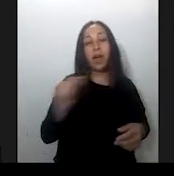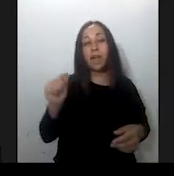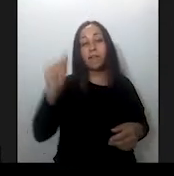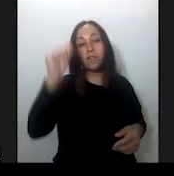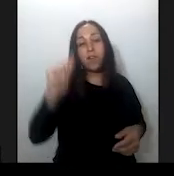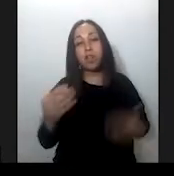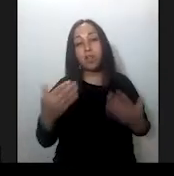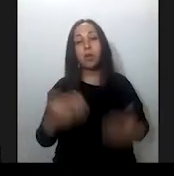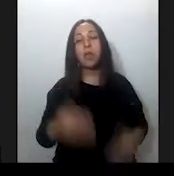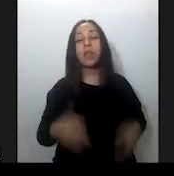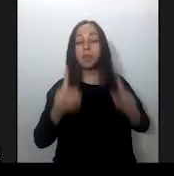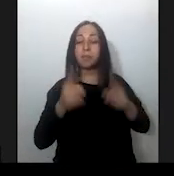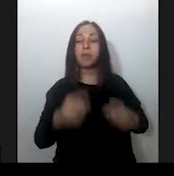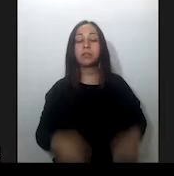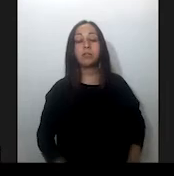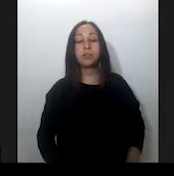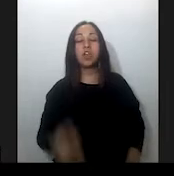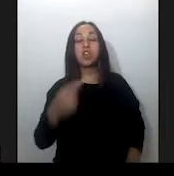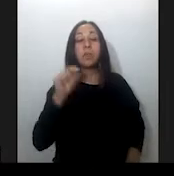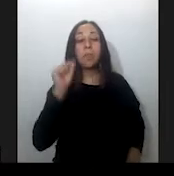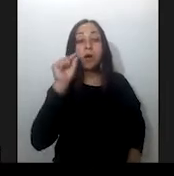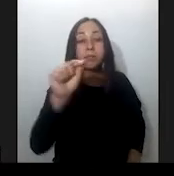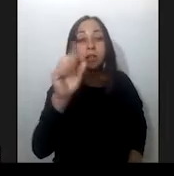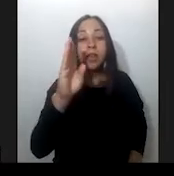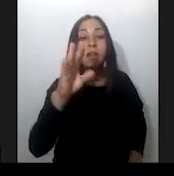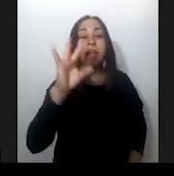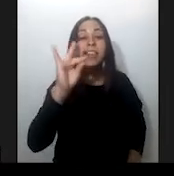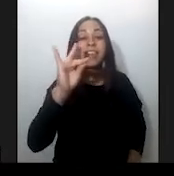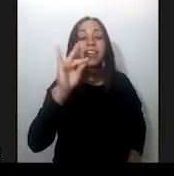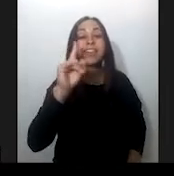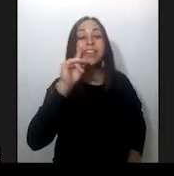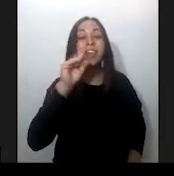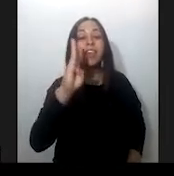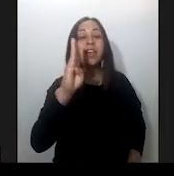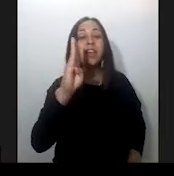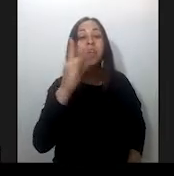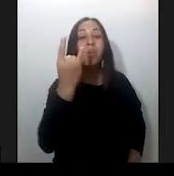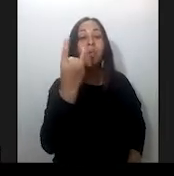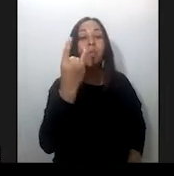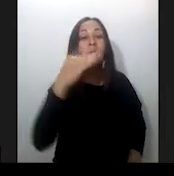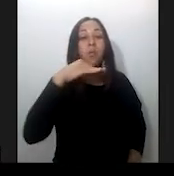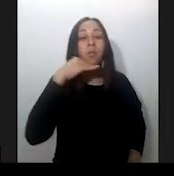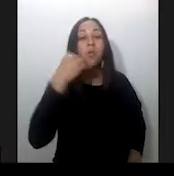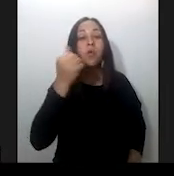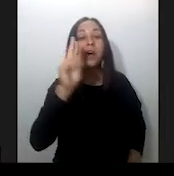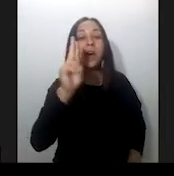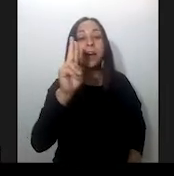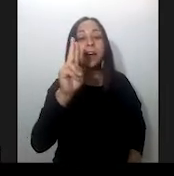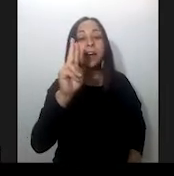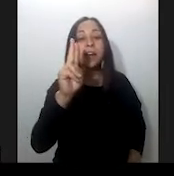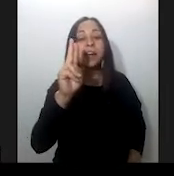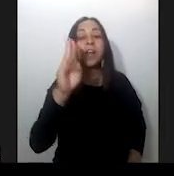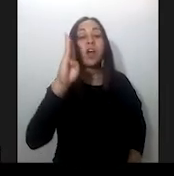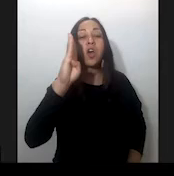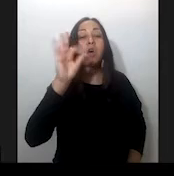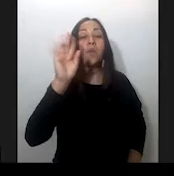bordes, ¿no? Si yo pongo dibujar los bordes, noten que se me habilita como un lápiz donde yo le